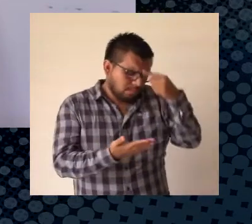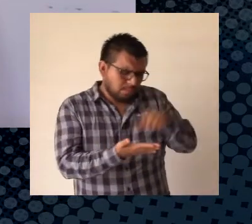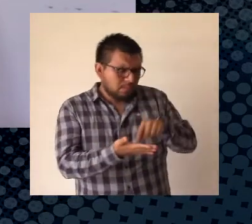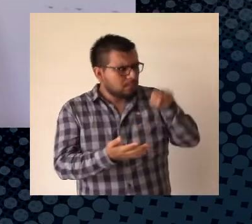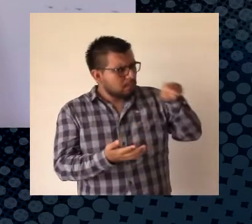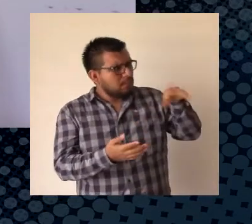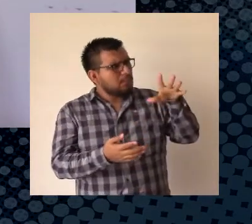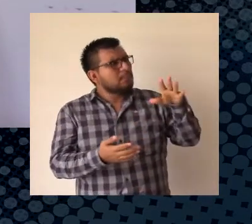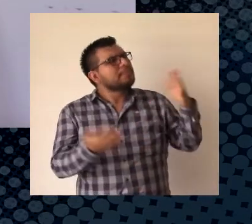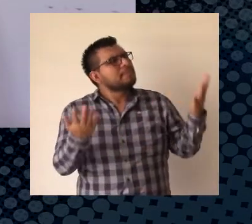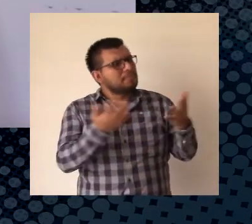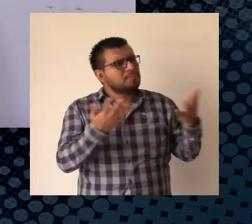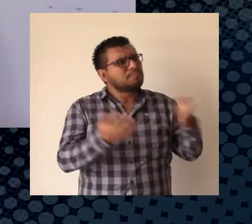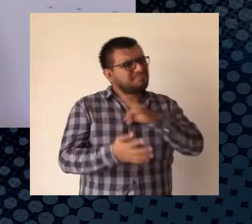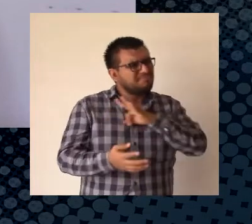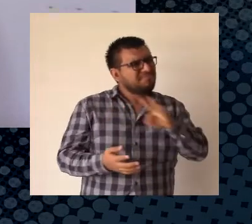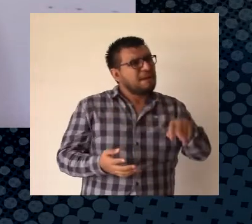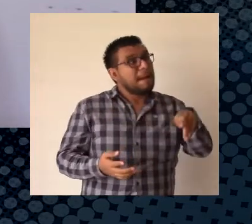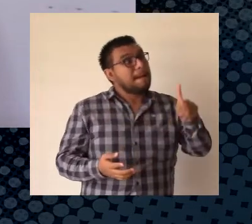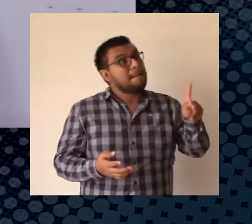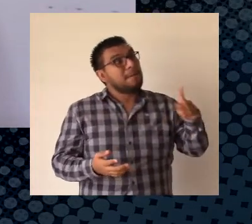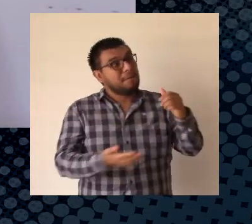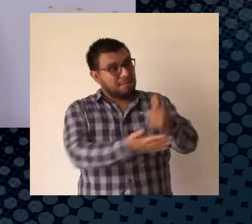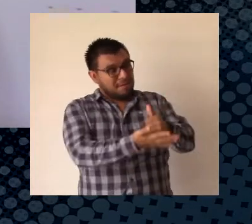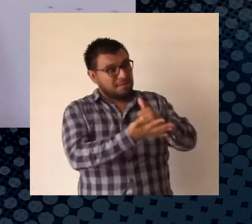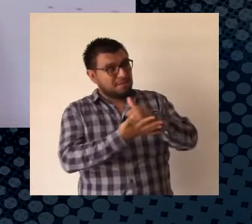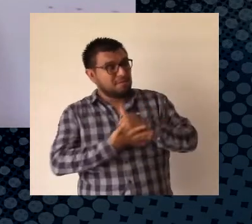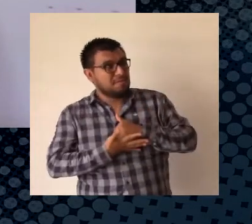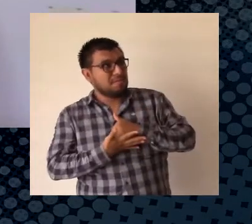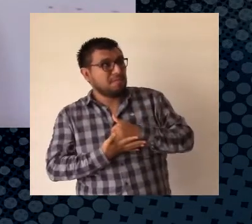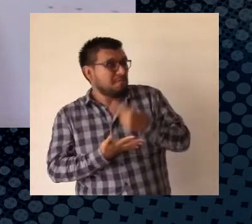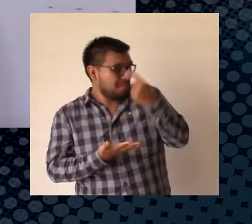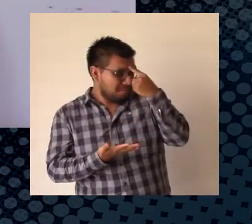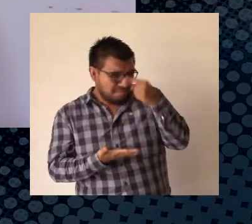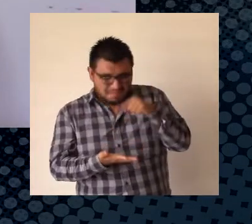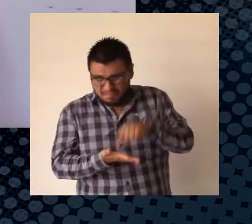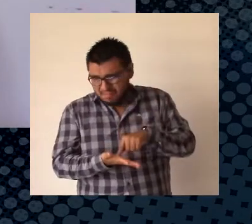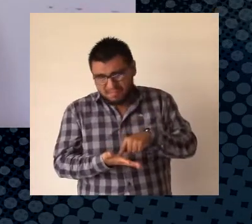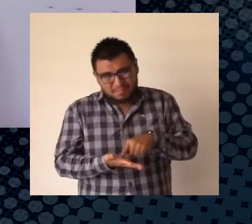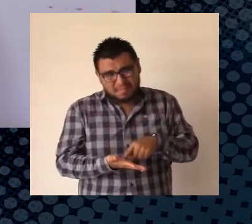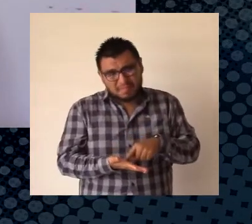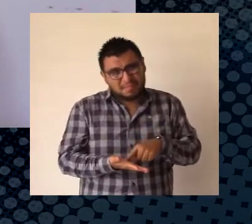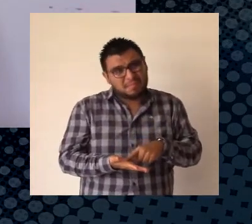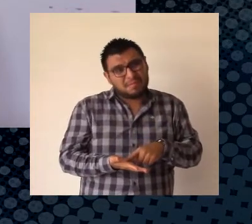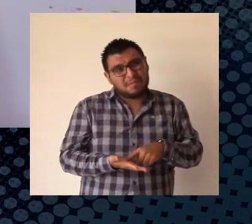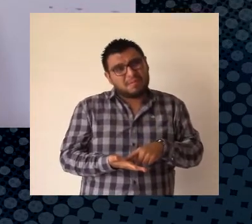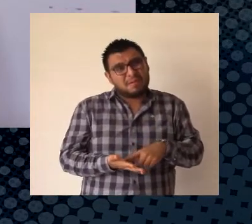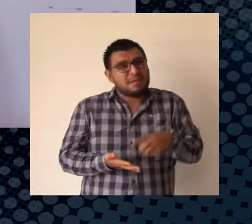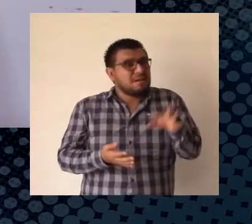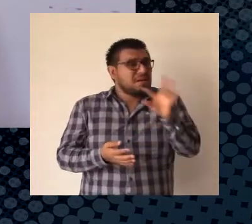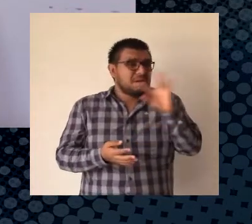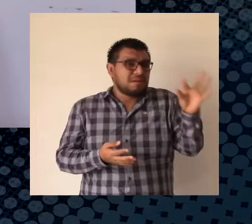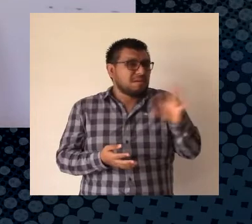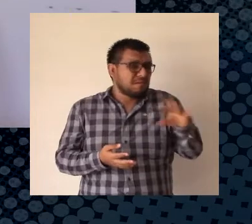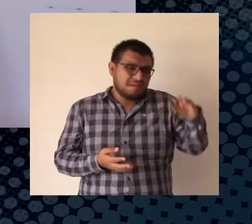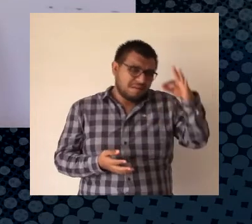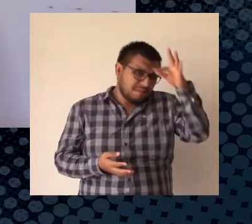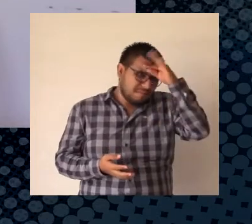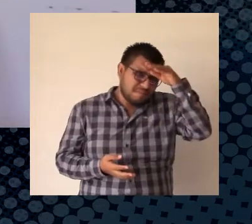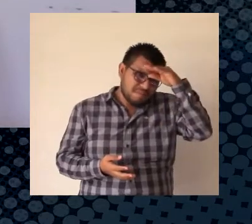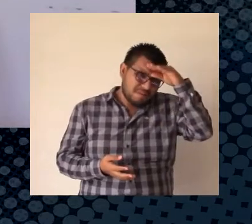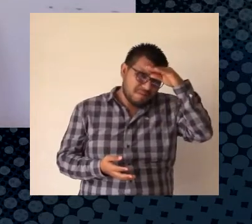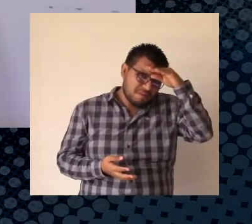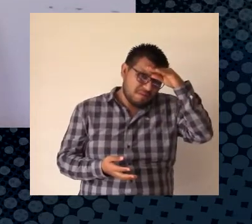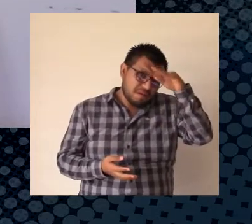hacer algo, pero ayuda a mi incredulidad. Quizá él no había pensado en esto, pero si hay